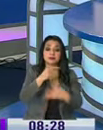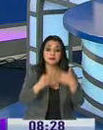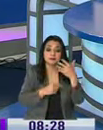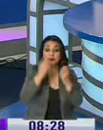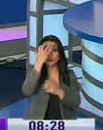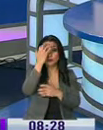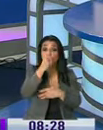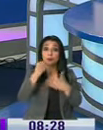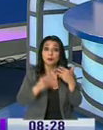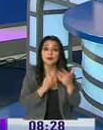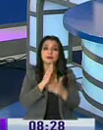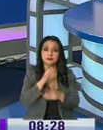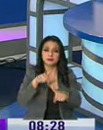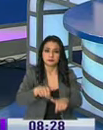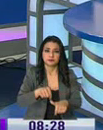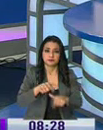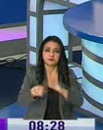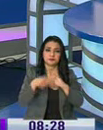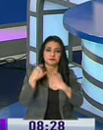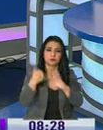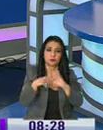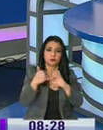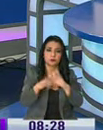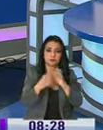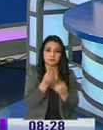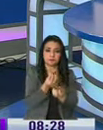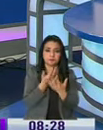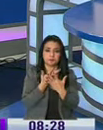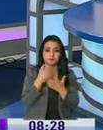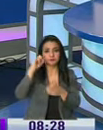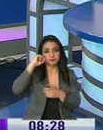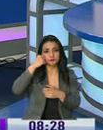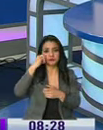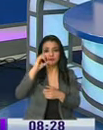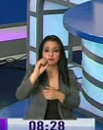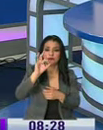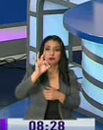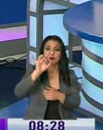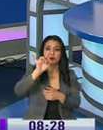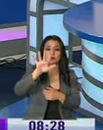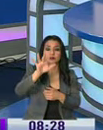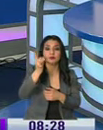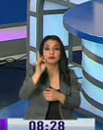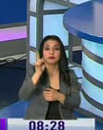Berito, siempre a través de nuestras líneas directas. Así es, le recordamos el